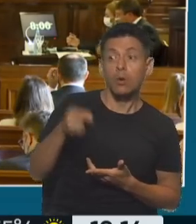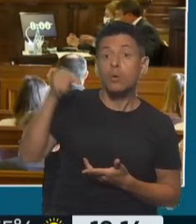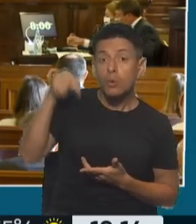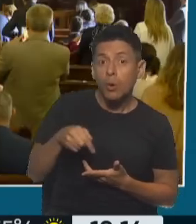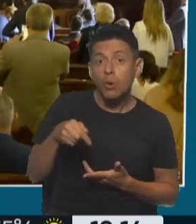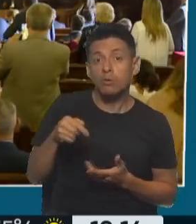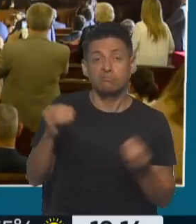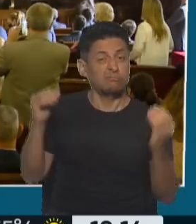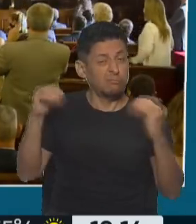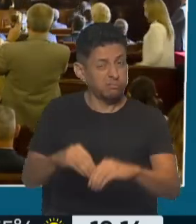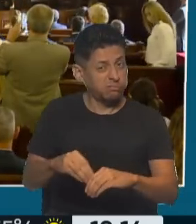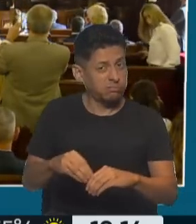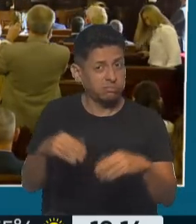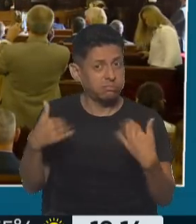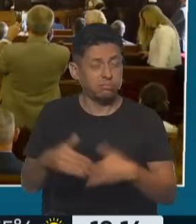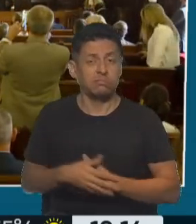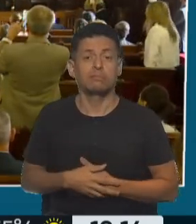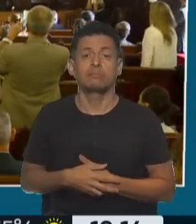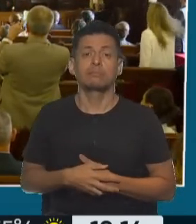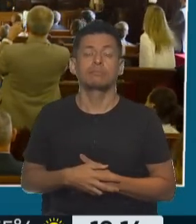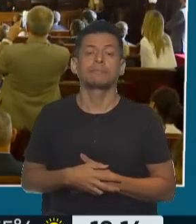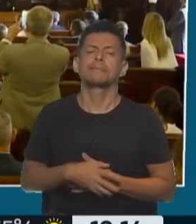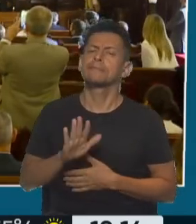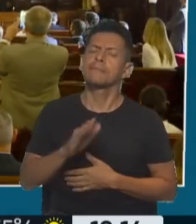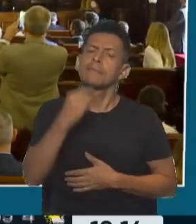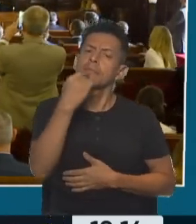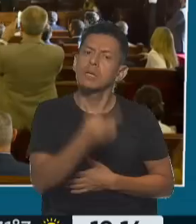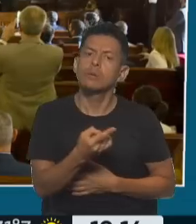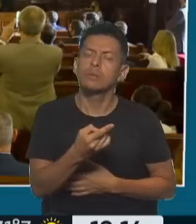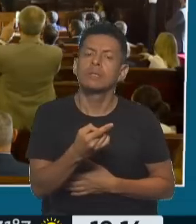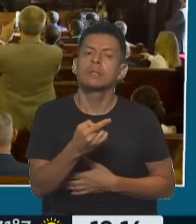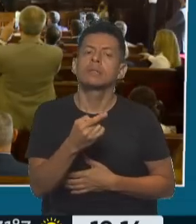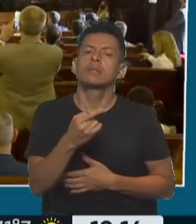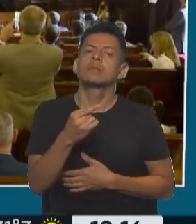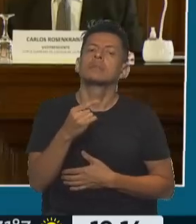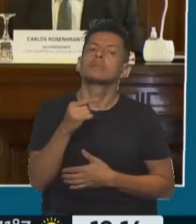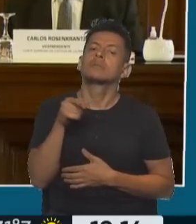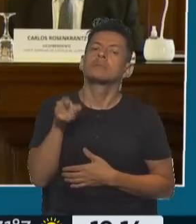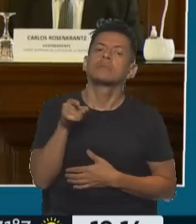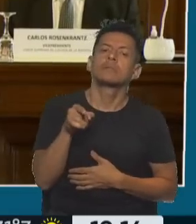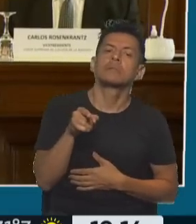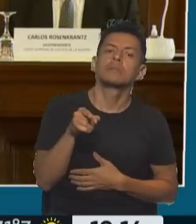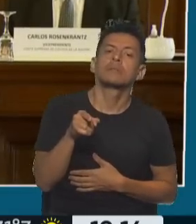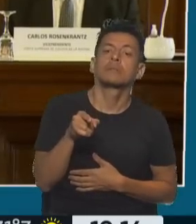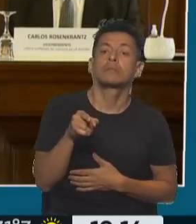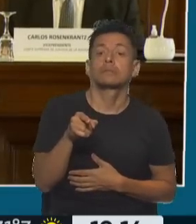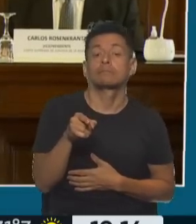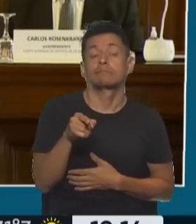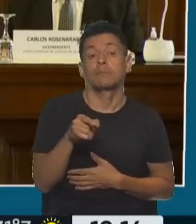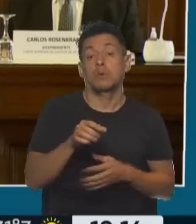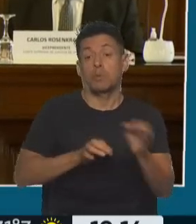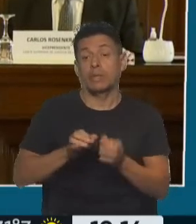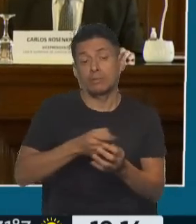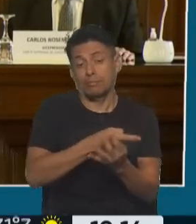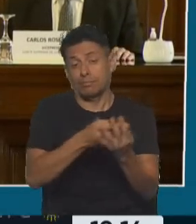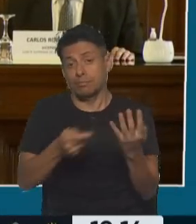en quiebra. Diputado, Entonces, consultarle en este sentido. El suyo es uno de al menos los 10 proyectos que en